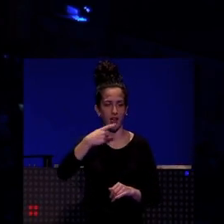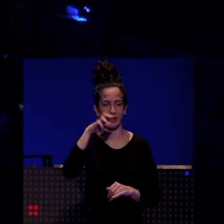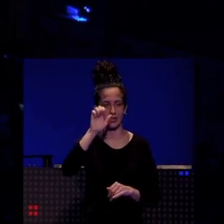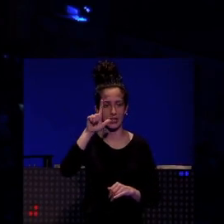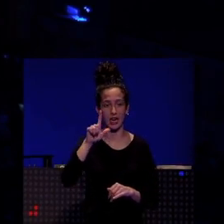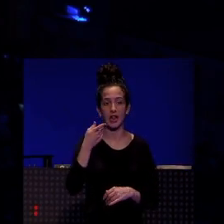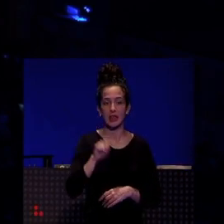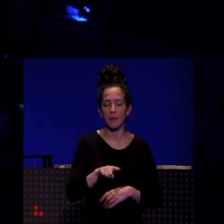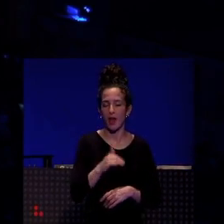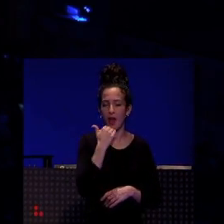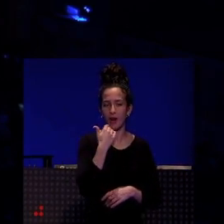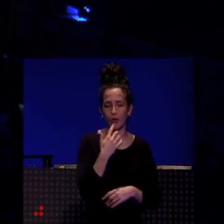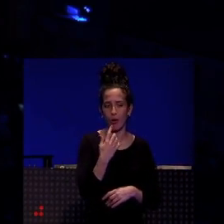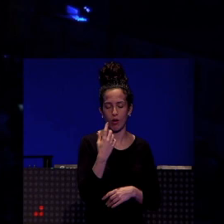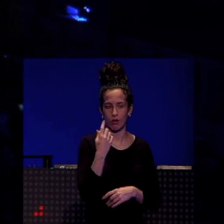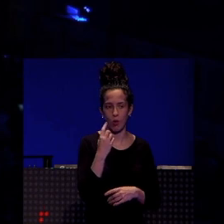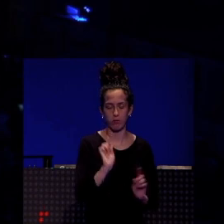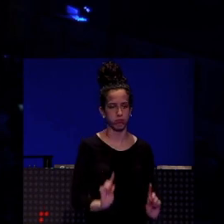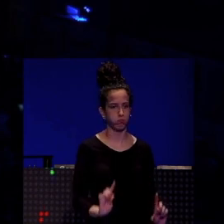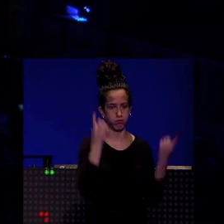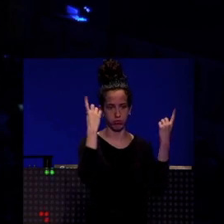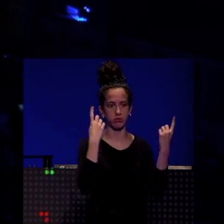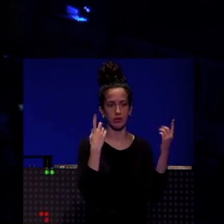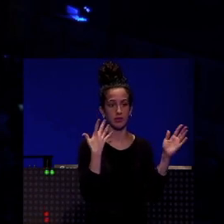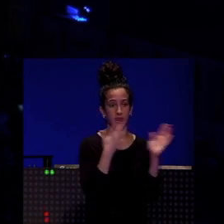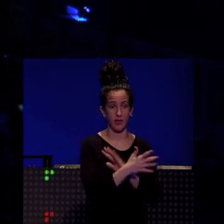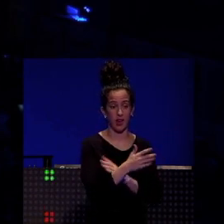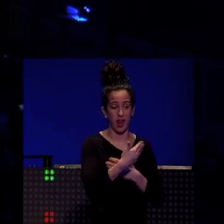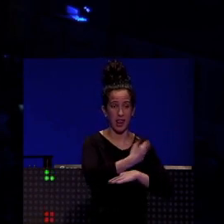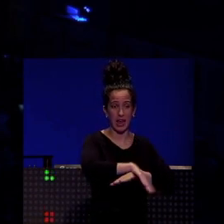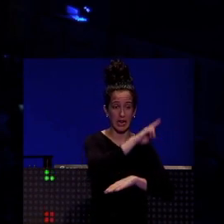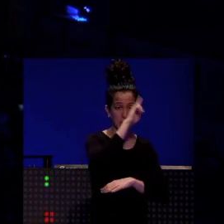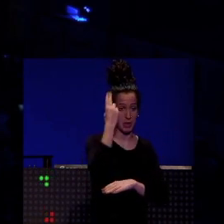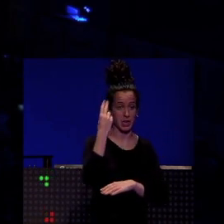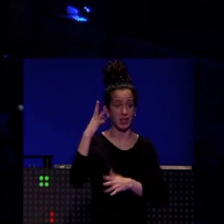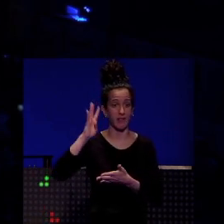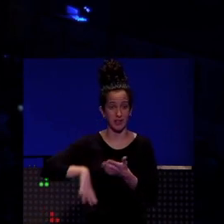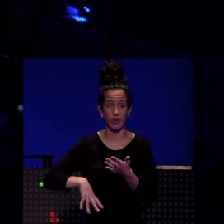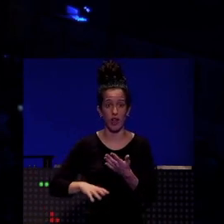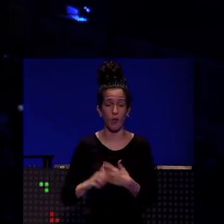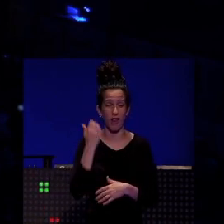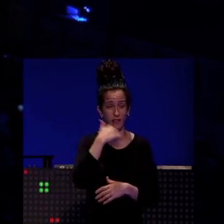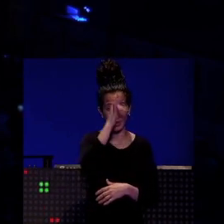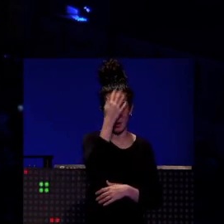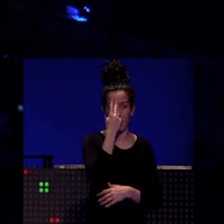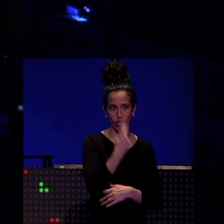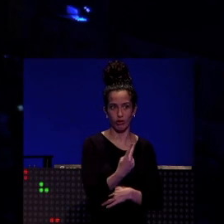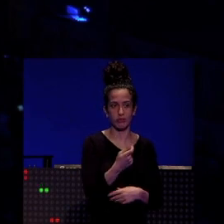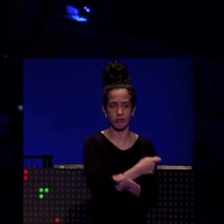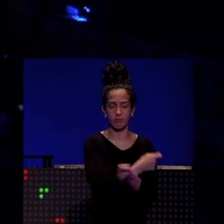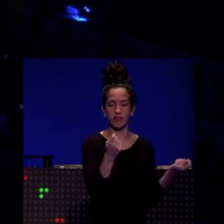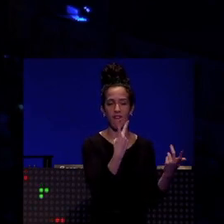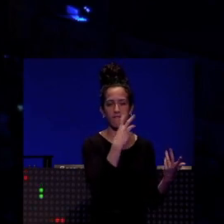que hemos invadido las calles de madrid de barcelona durante dos fines de semana repartiendo más de 20.000 libros con los autores